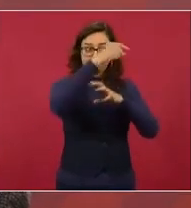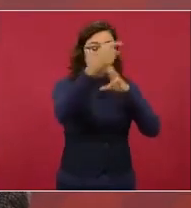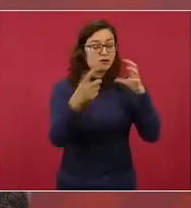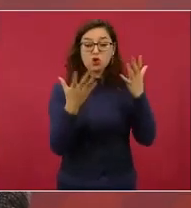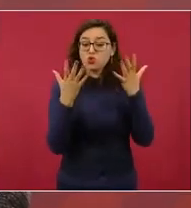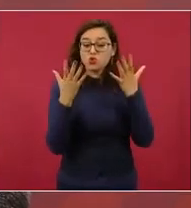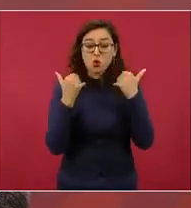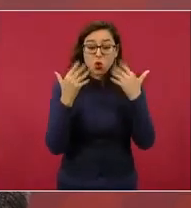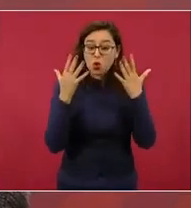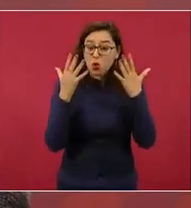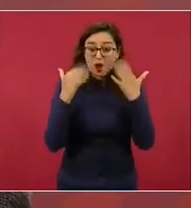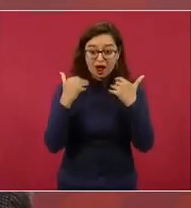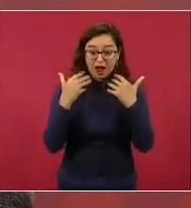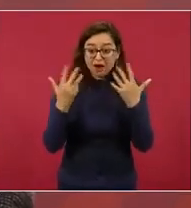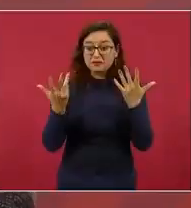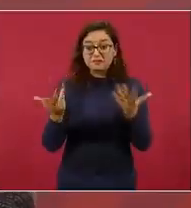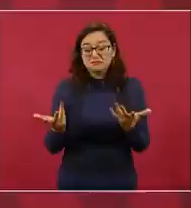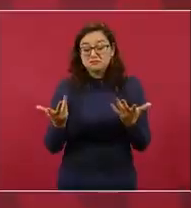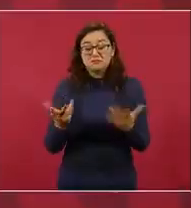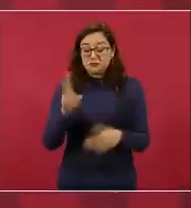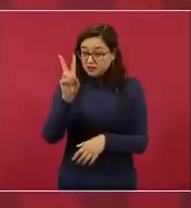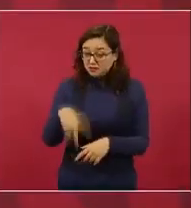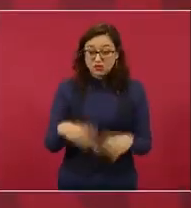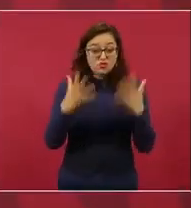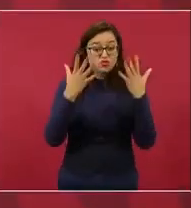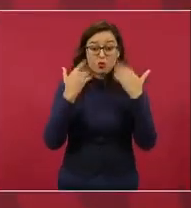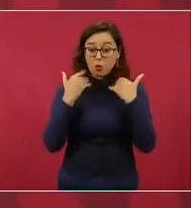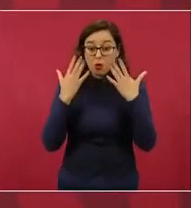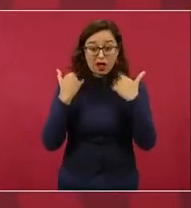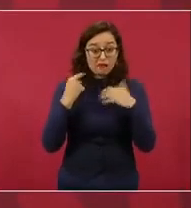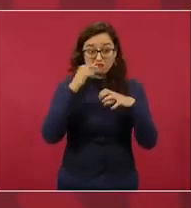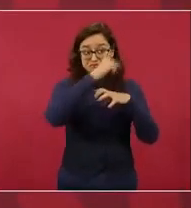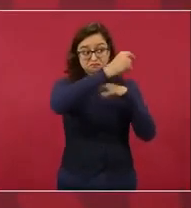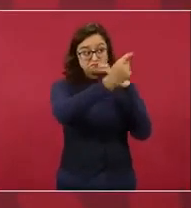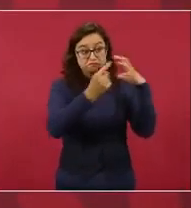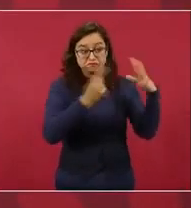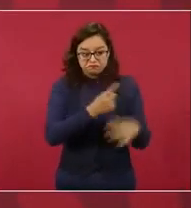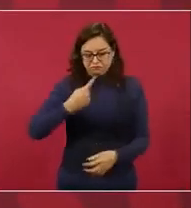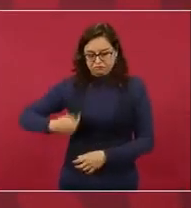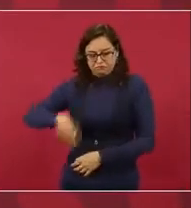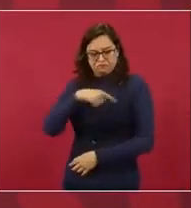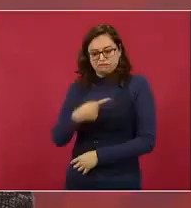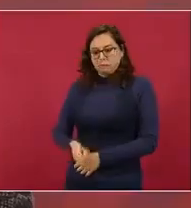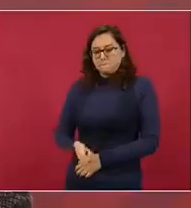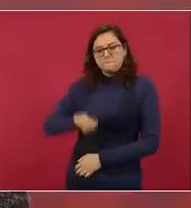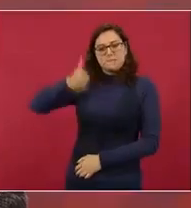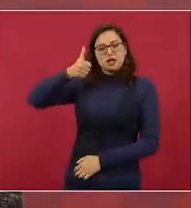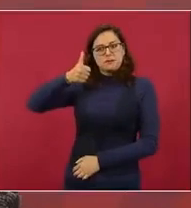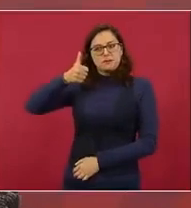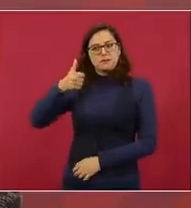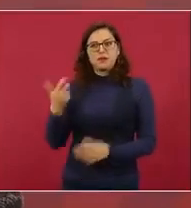aunque no les gusta a los conservadores, pues es el sembrar más de 1 millón de hectáreas de